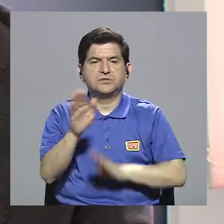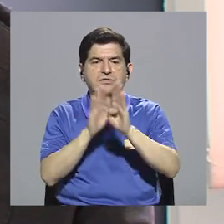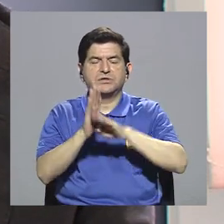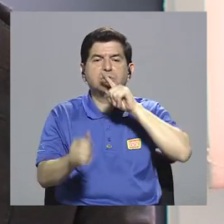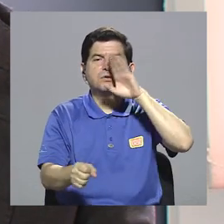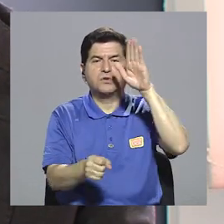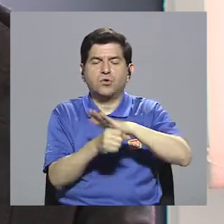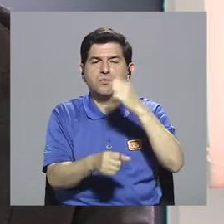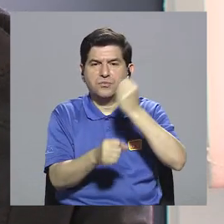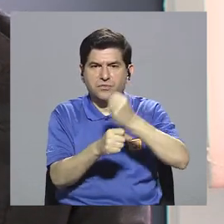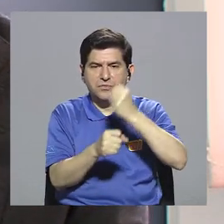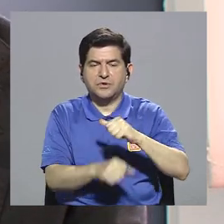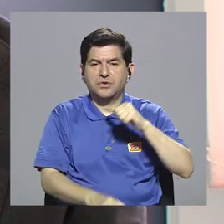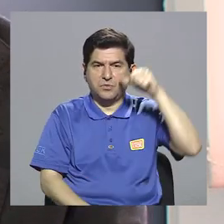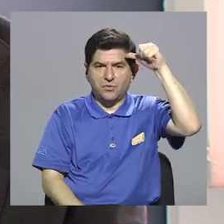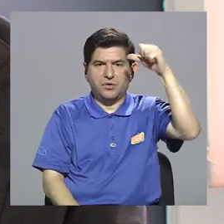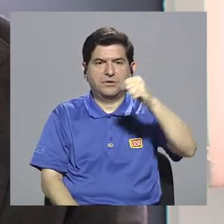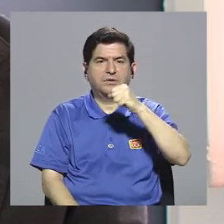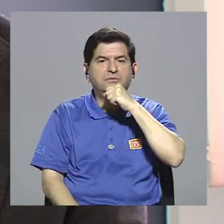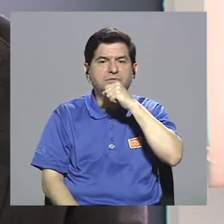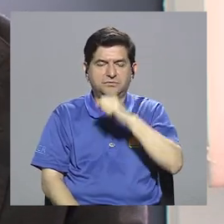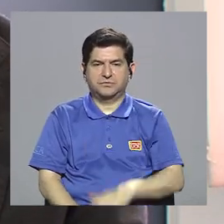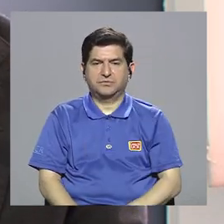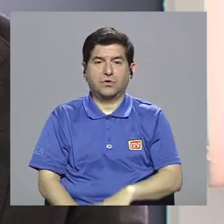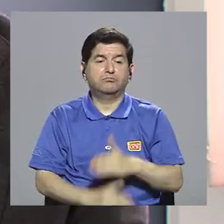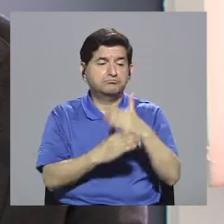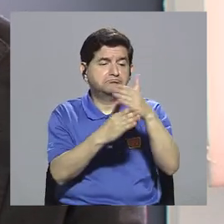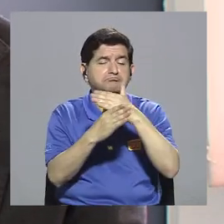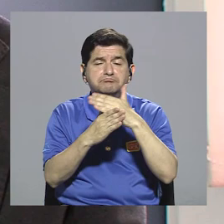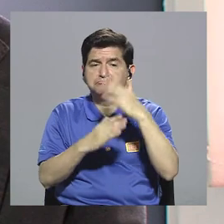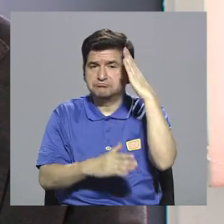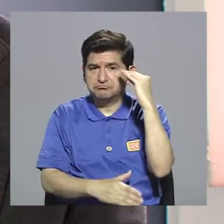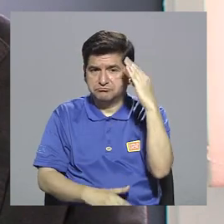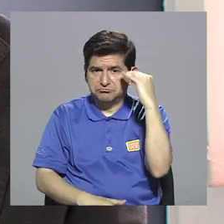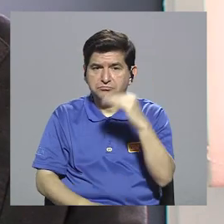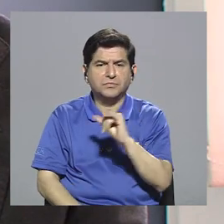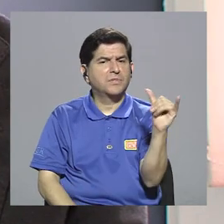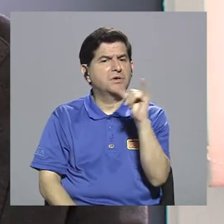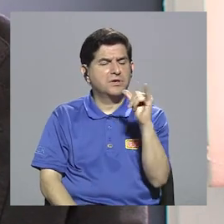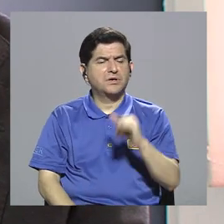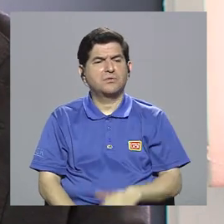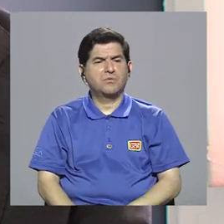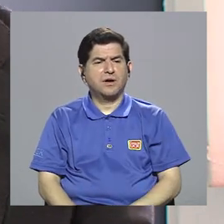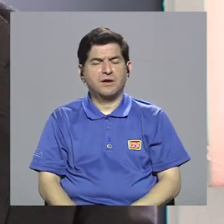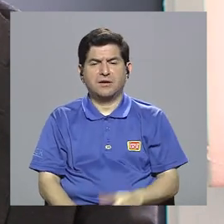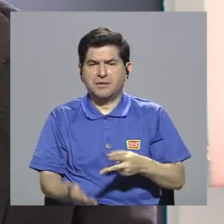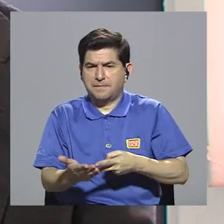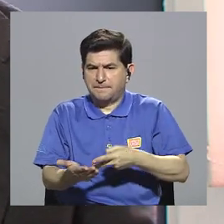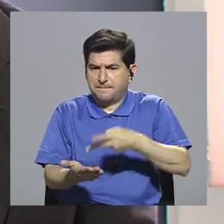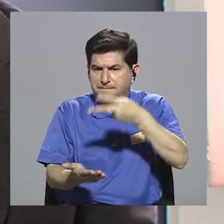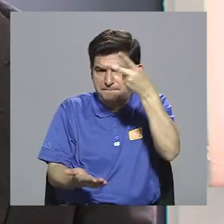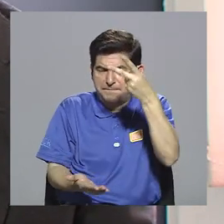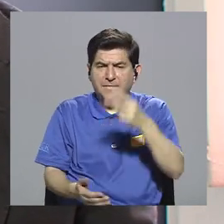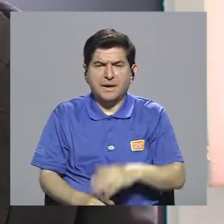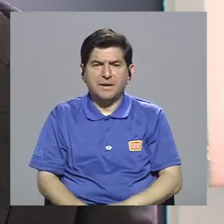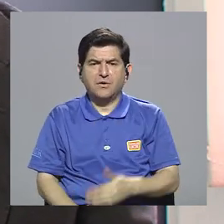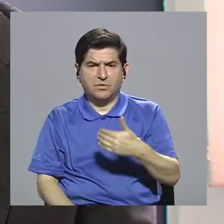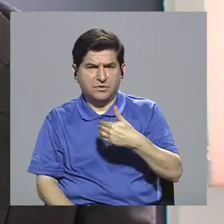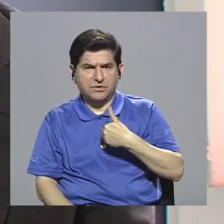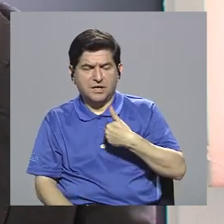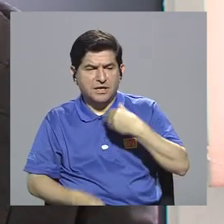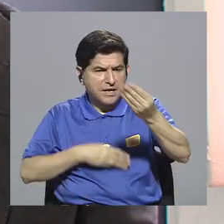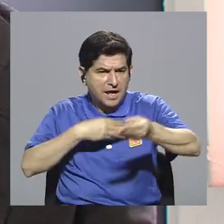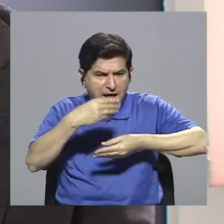desarrolló un compromiso de trabajar por el adulto mayor y se comparten experiencias y se enriquece en el